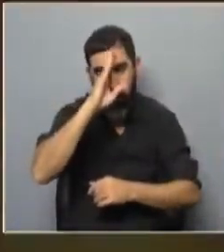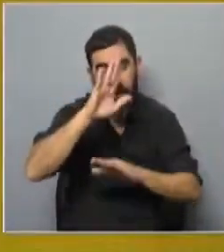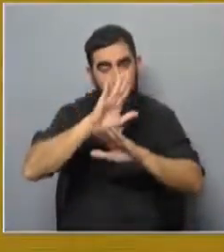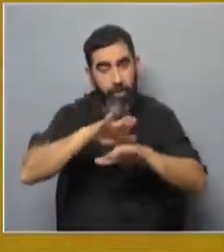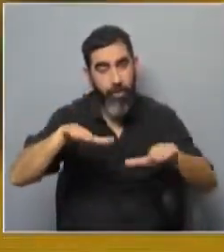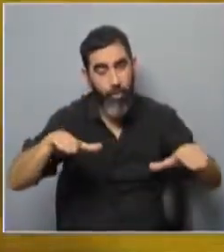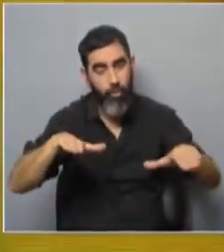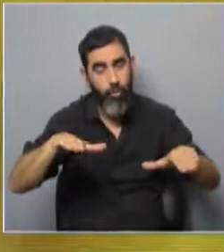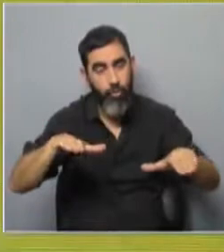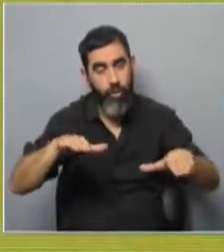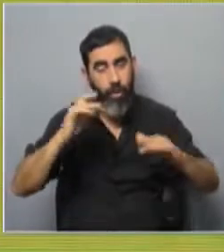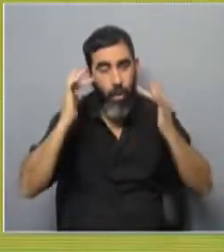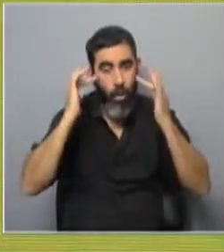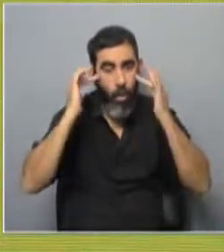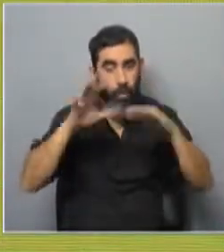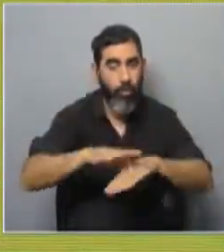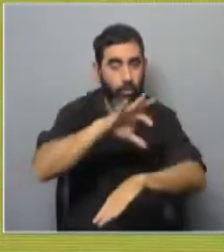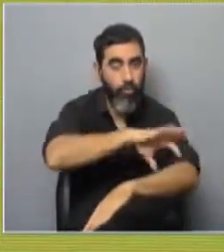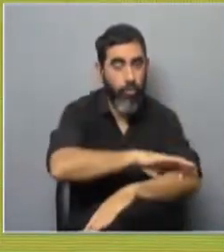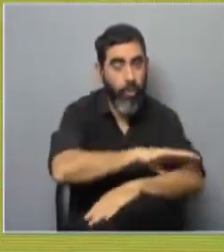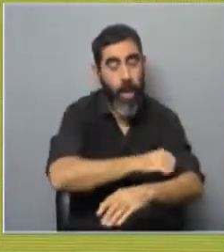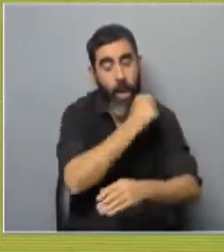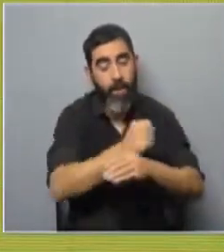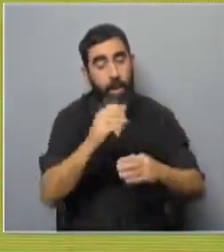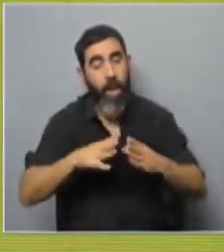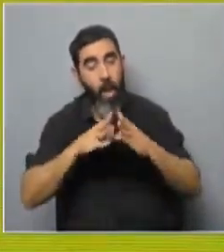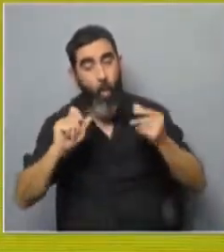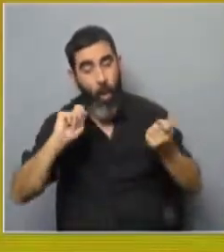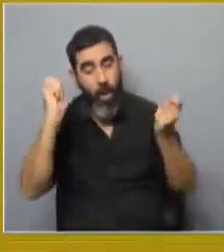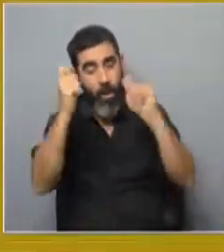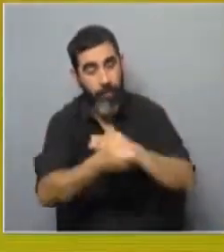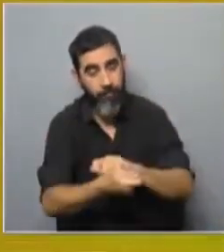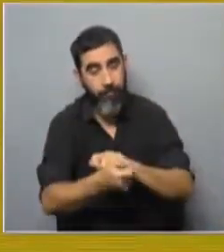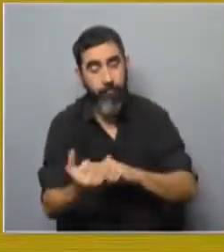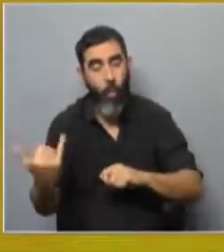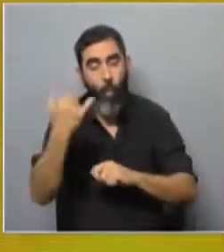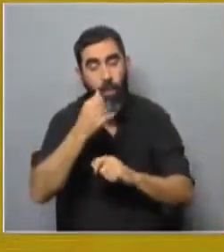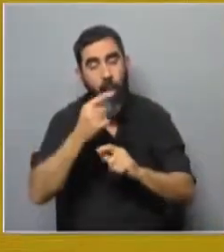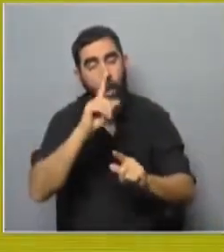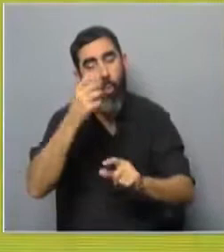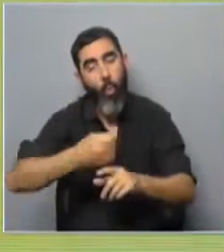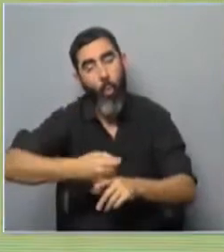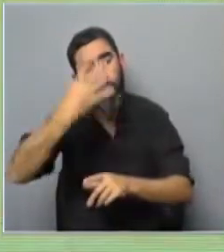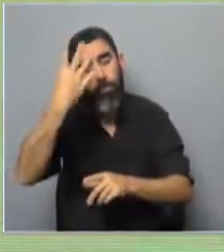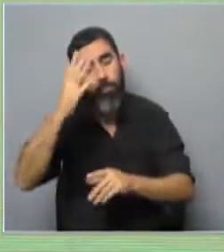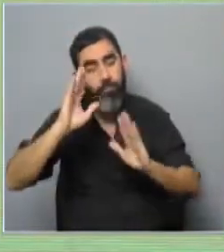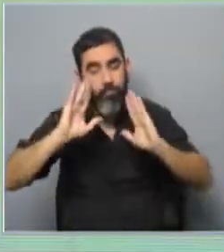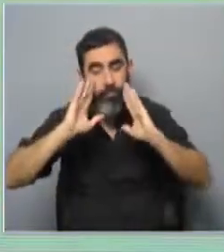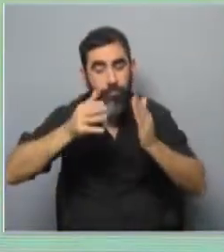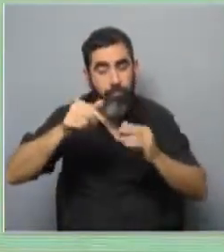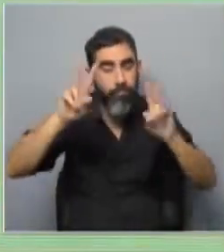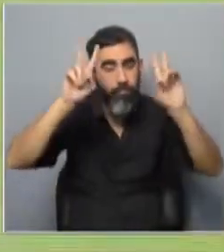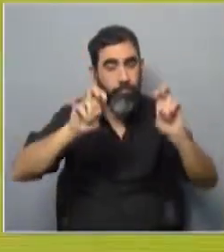niños que pasan de educación inicial a primaria. Y bueno, nos va a contar algunos conceptos para abordar de estos